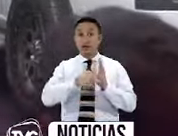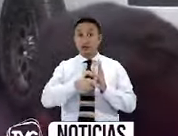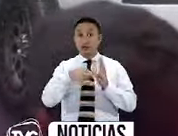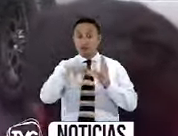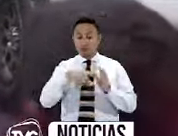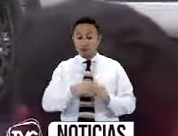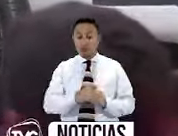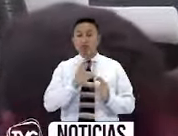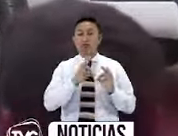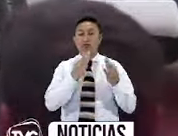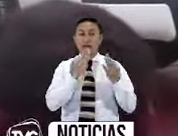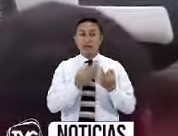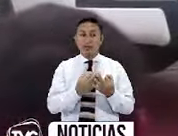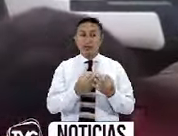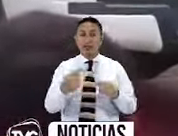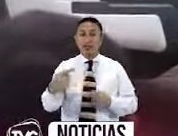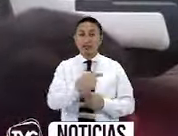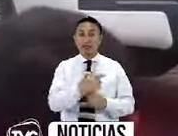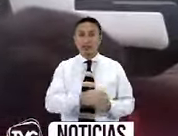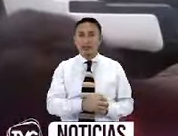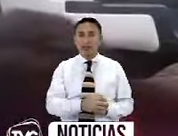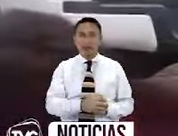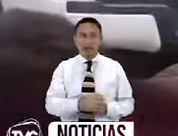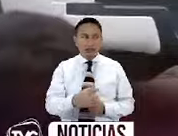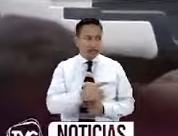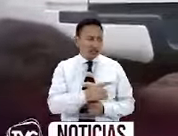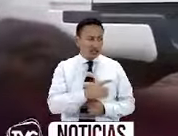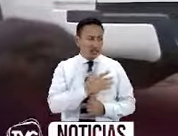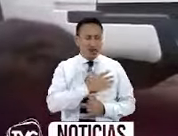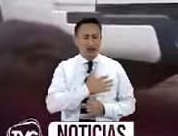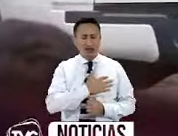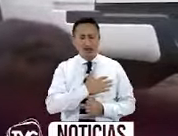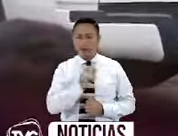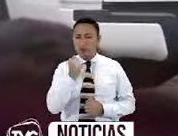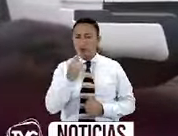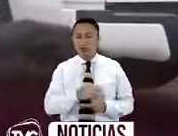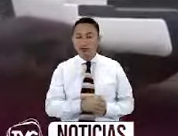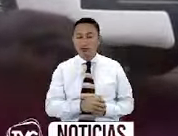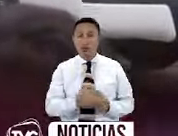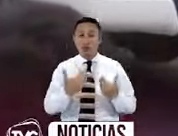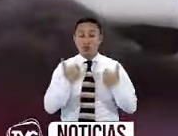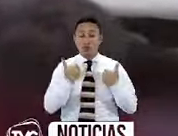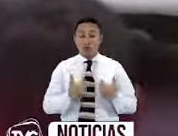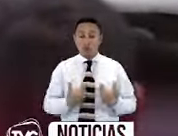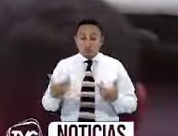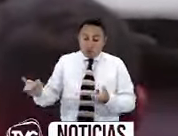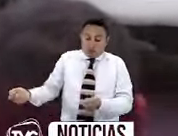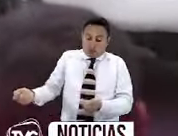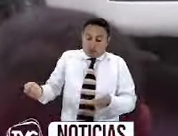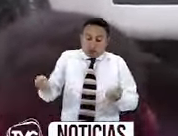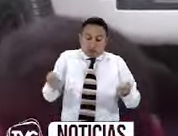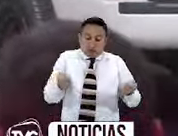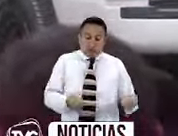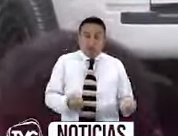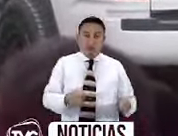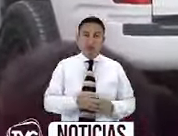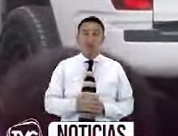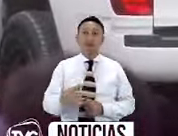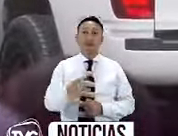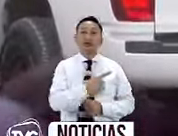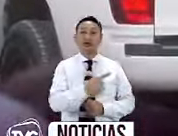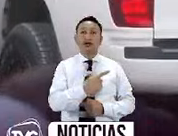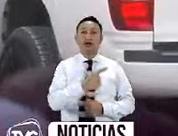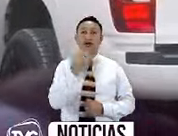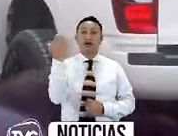que se resistía a creer lo que había ocurrido, sacaron el cadáver de Montoya Morán de la camioneta para meterlo en la ambulancia